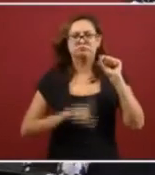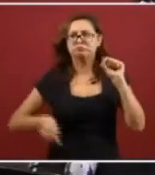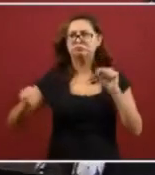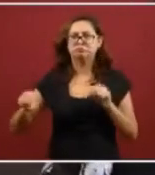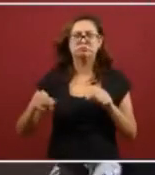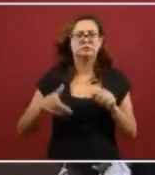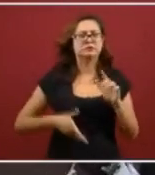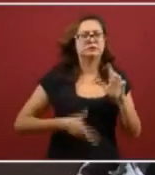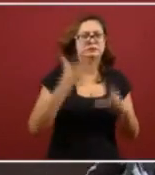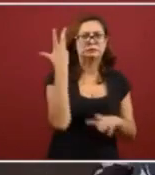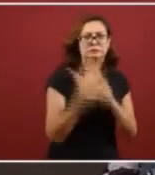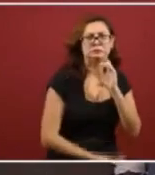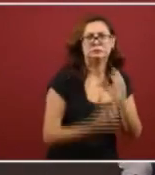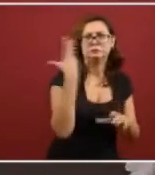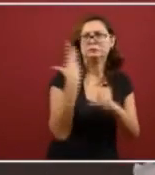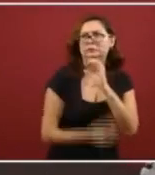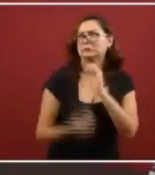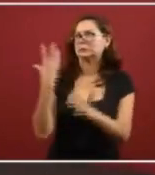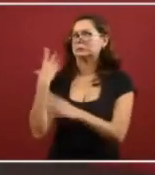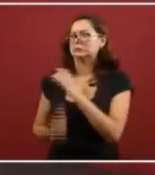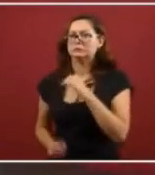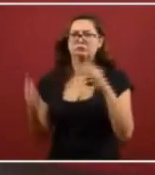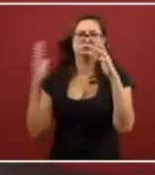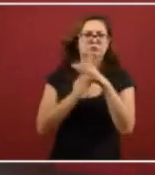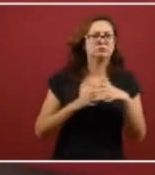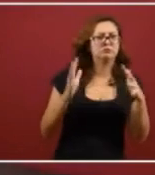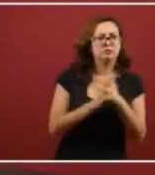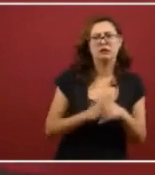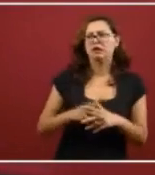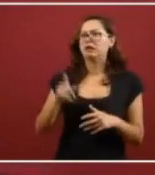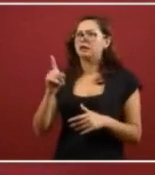to do a pilgrimage through the whole country.